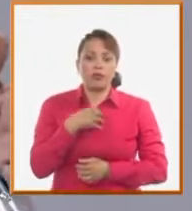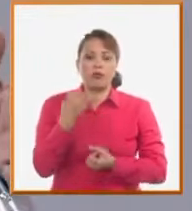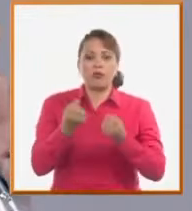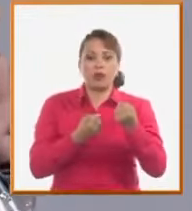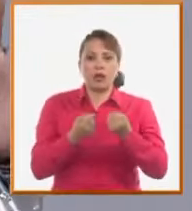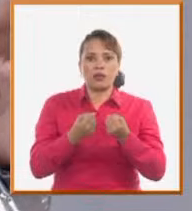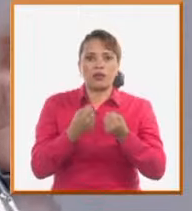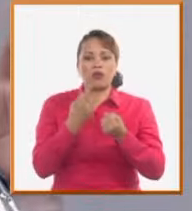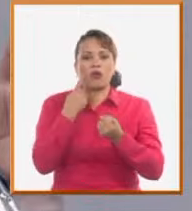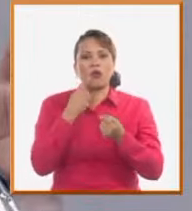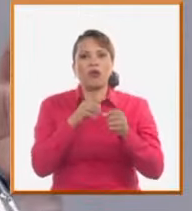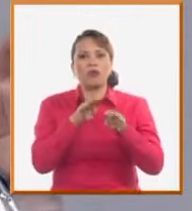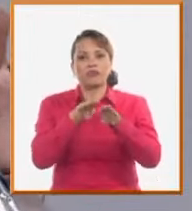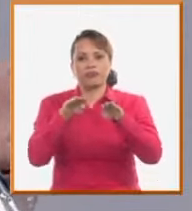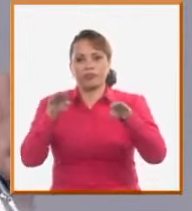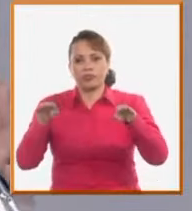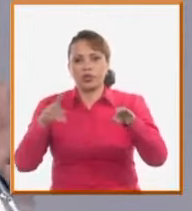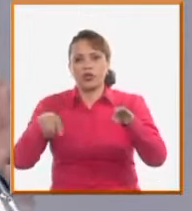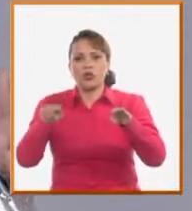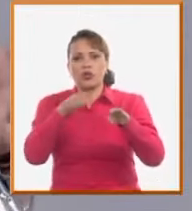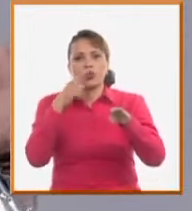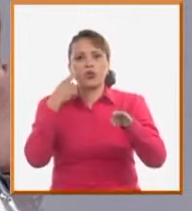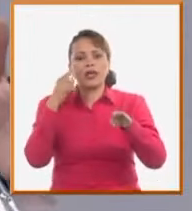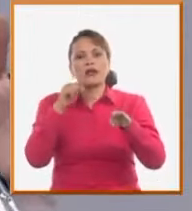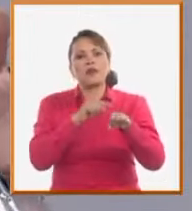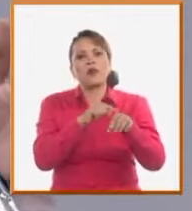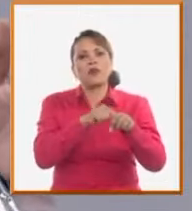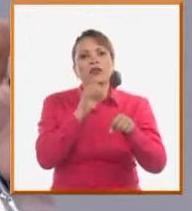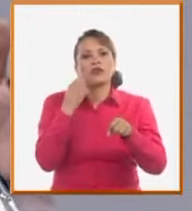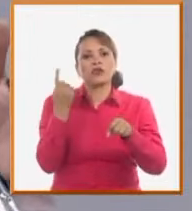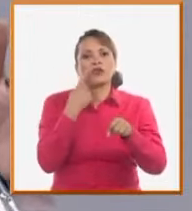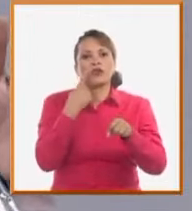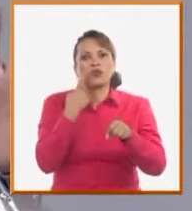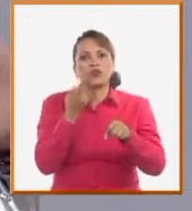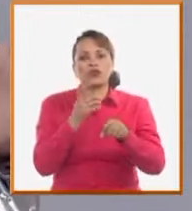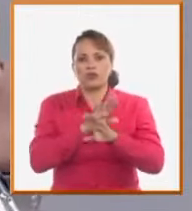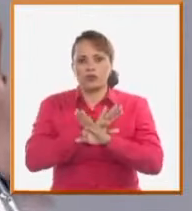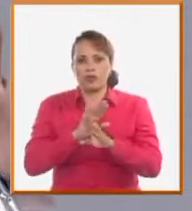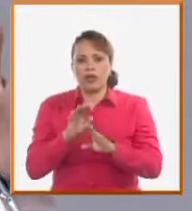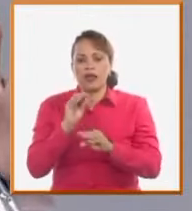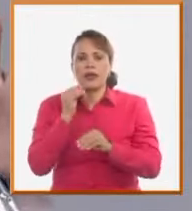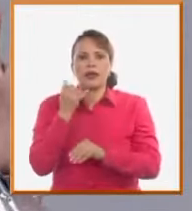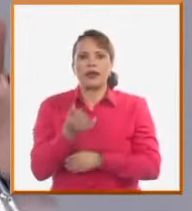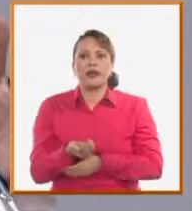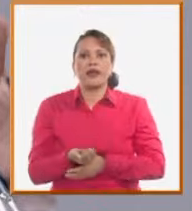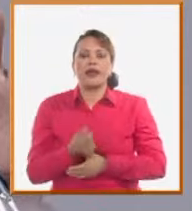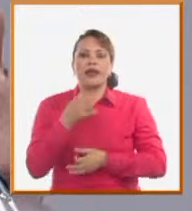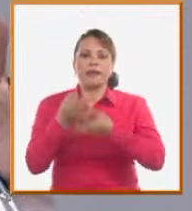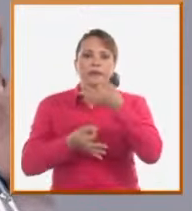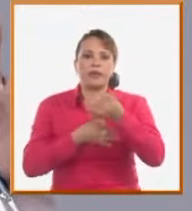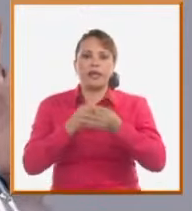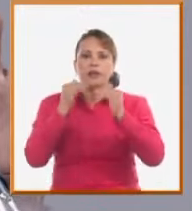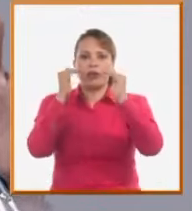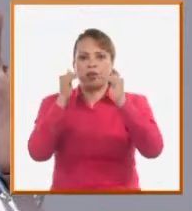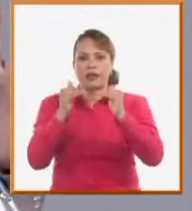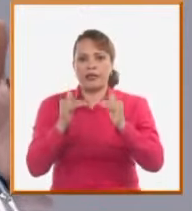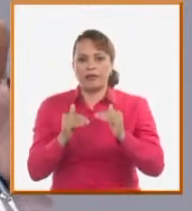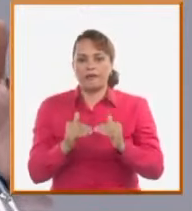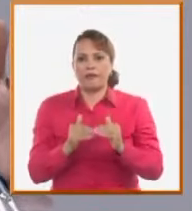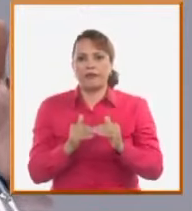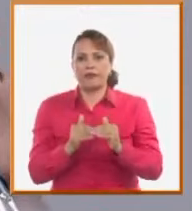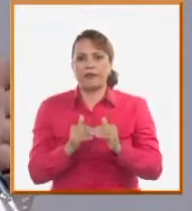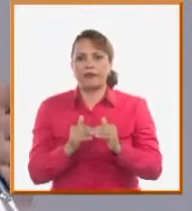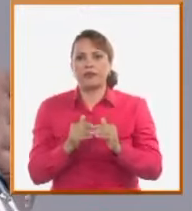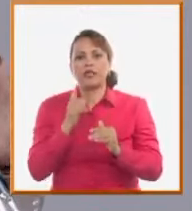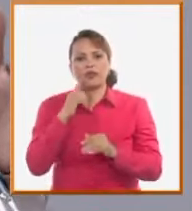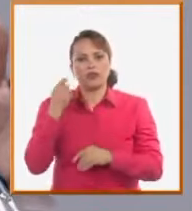a disposición o a consideración siempre en el momento en que nosotros estamos llamando por el escalafón, que eso sí debe